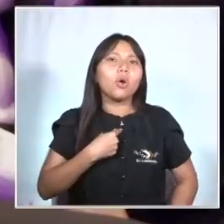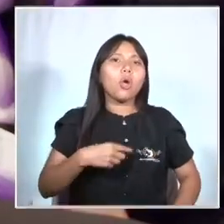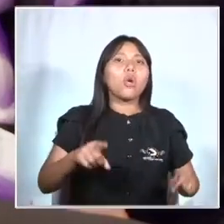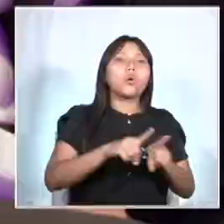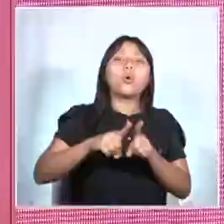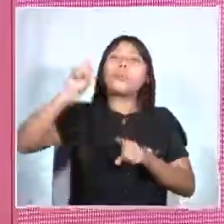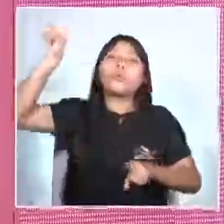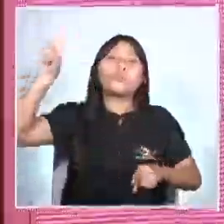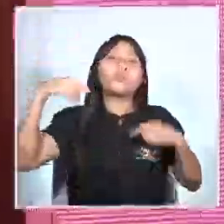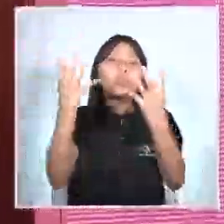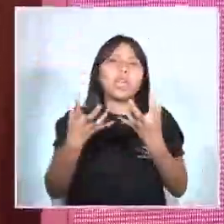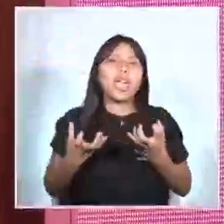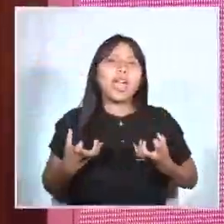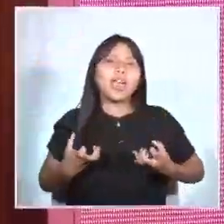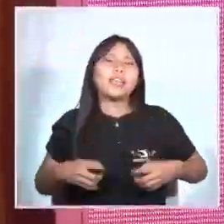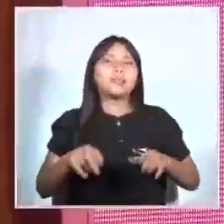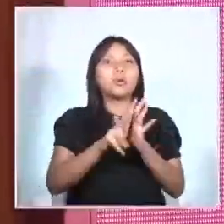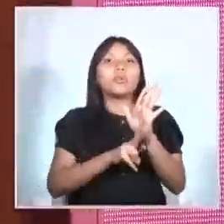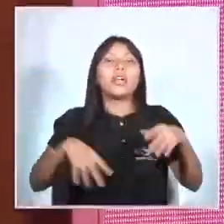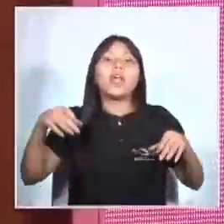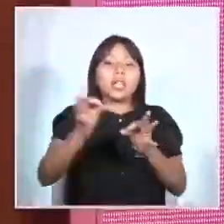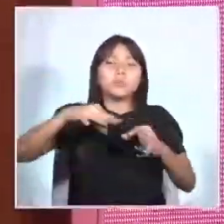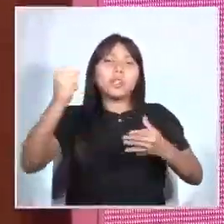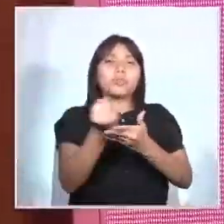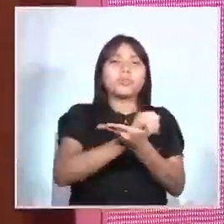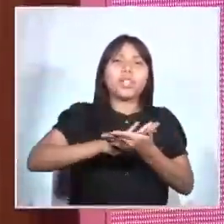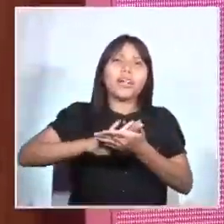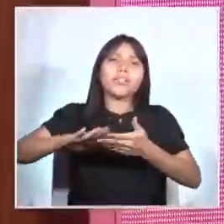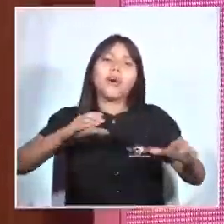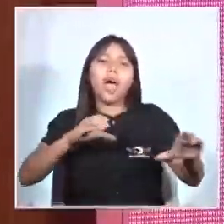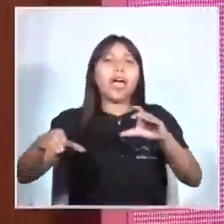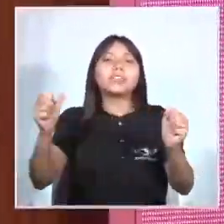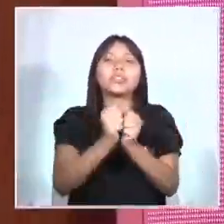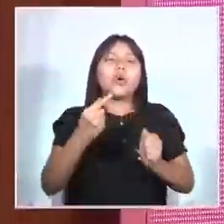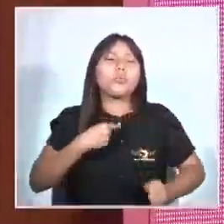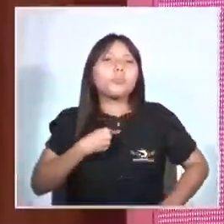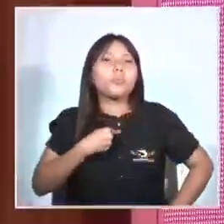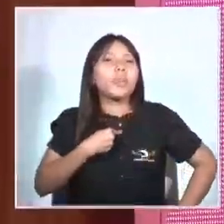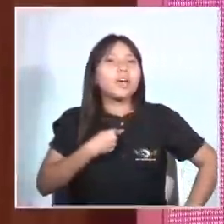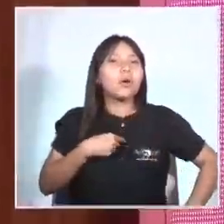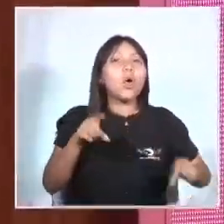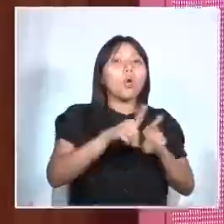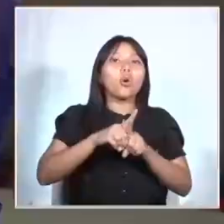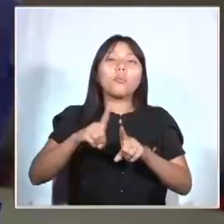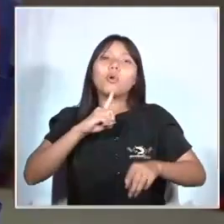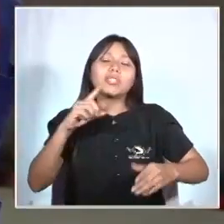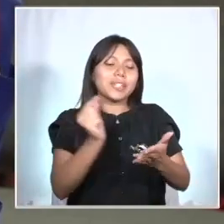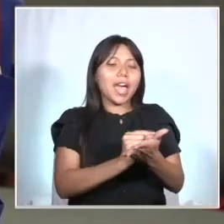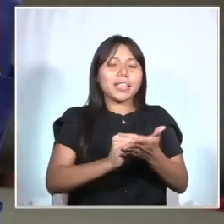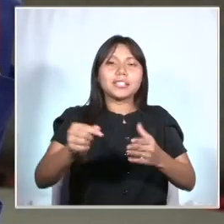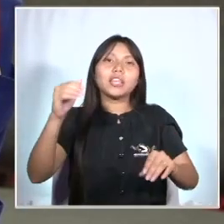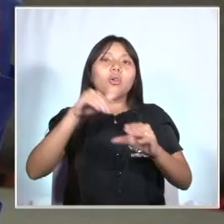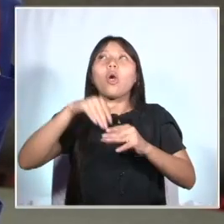voluntad. Espíritu Santo, haz conmigo de acuerdo a lo que está escrito en tu